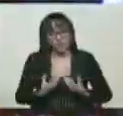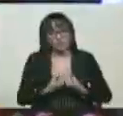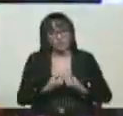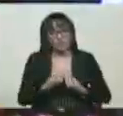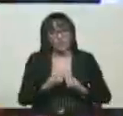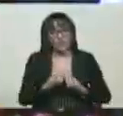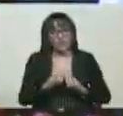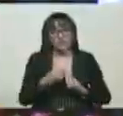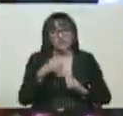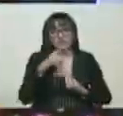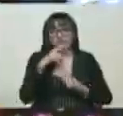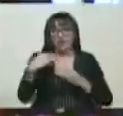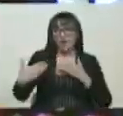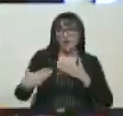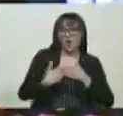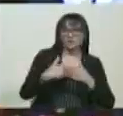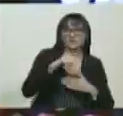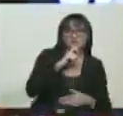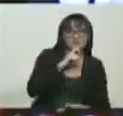contra?